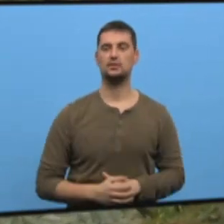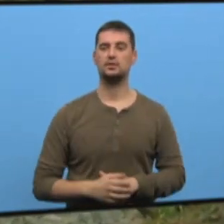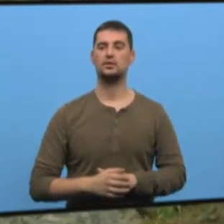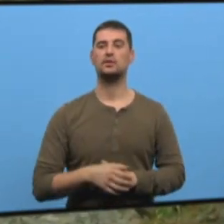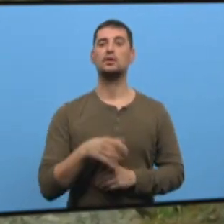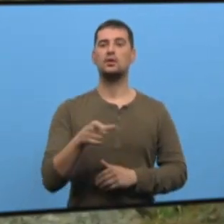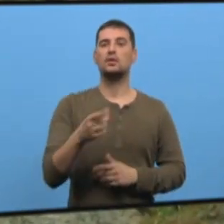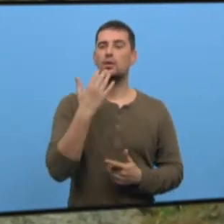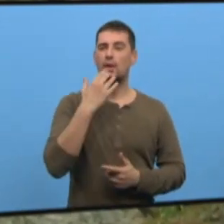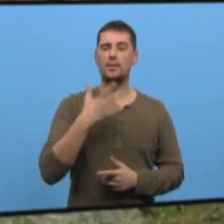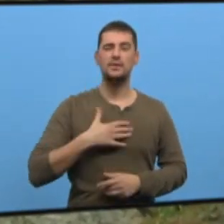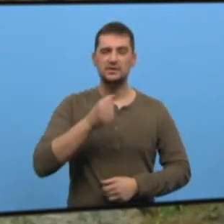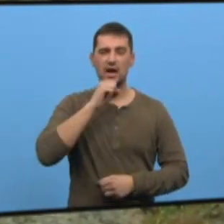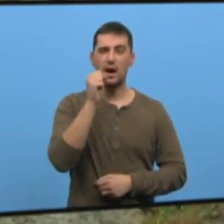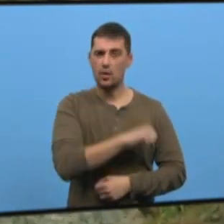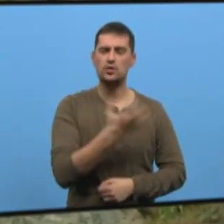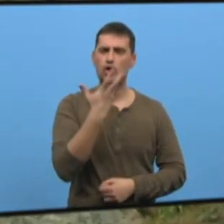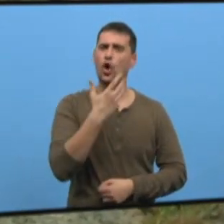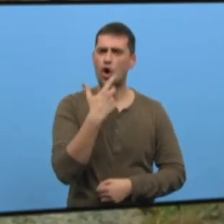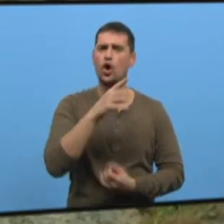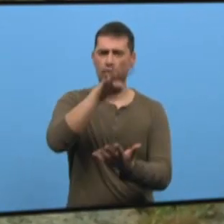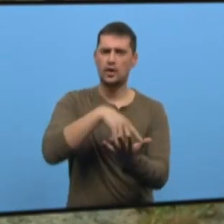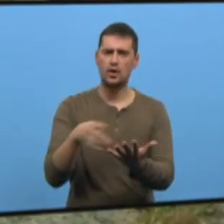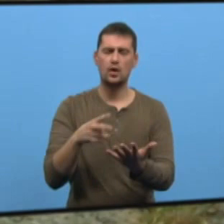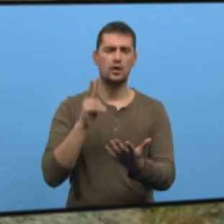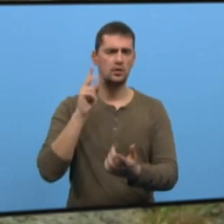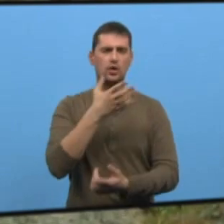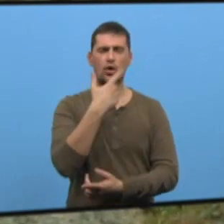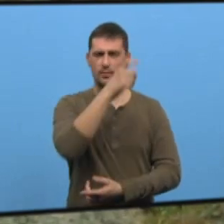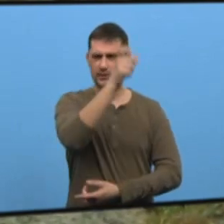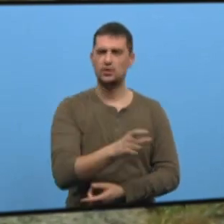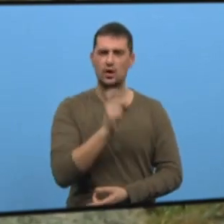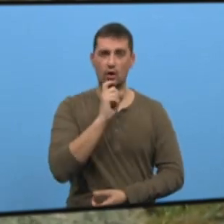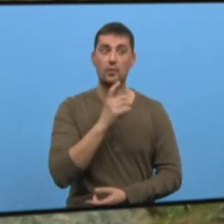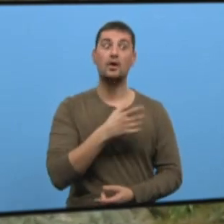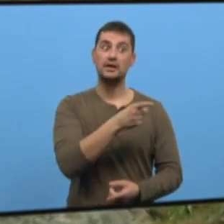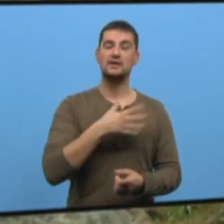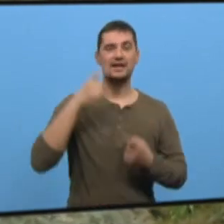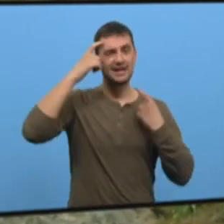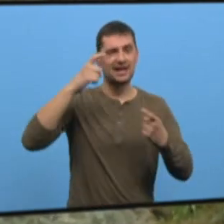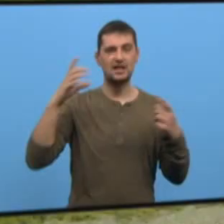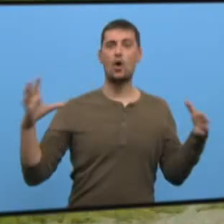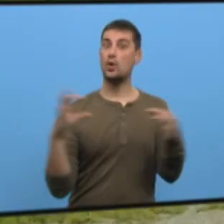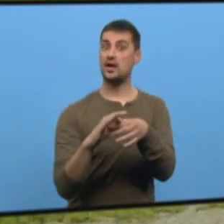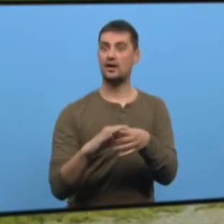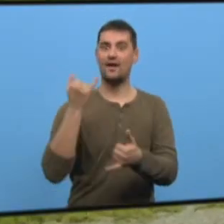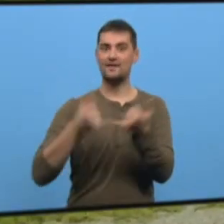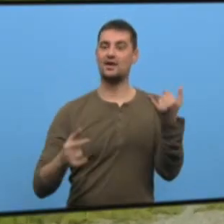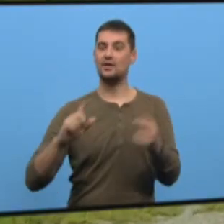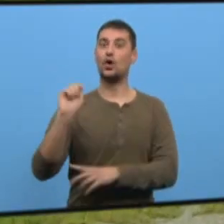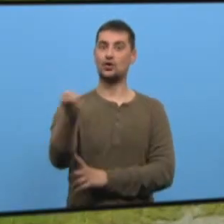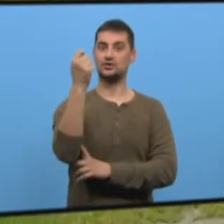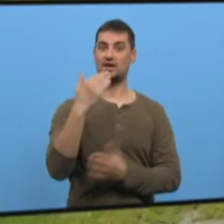sieno de vida obra Sobre todo como era final eraa que intab unir final consu una